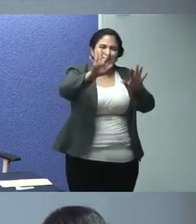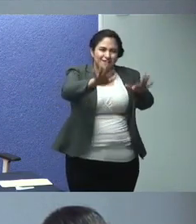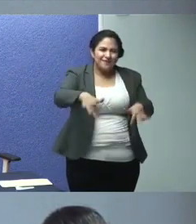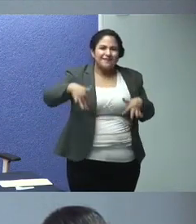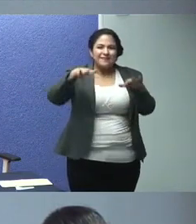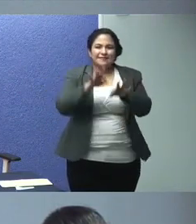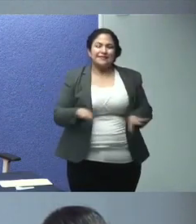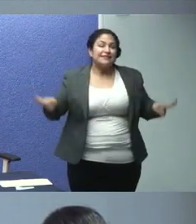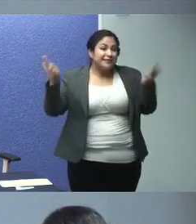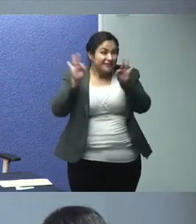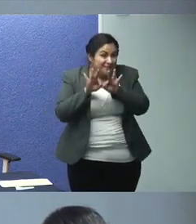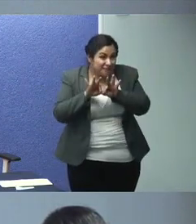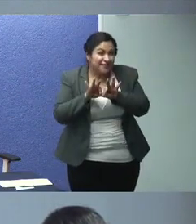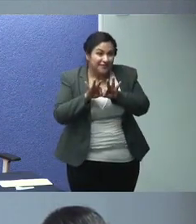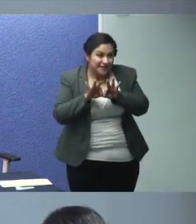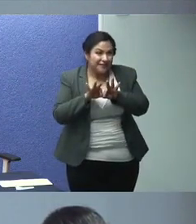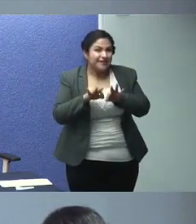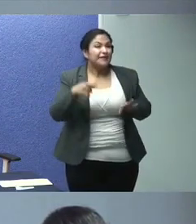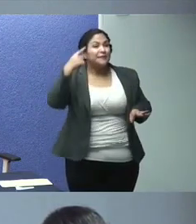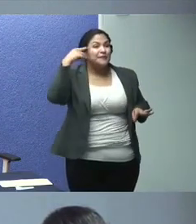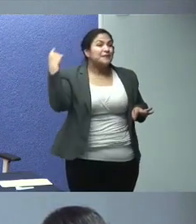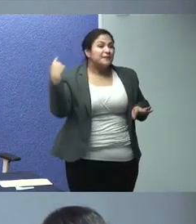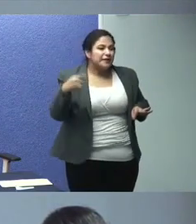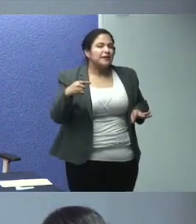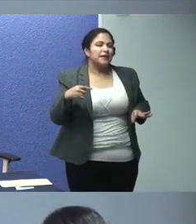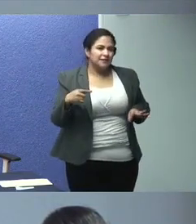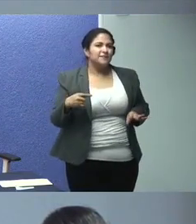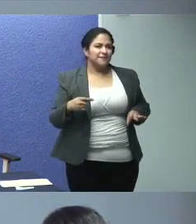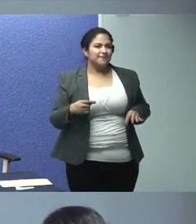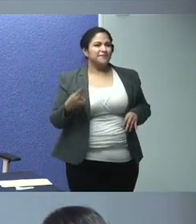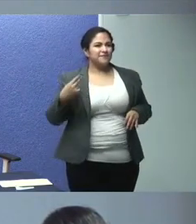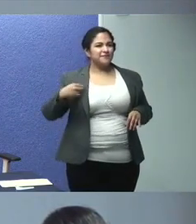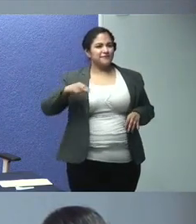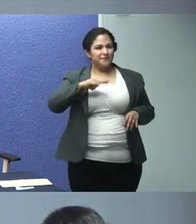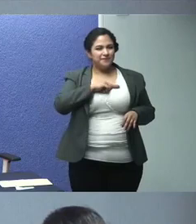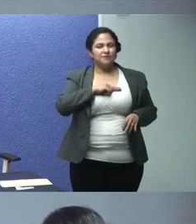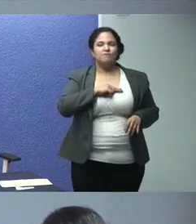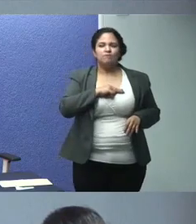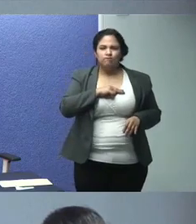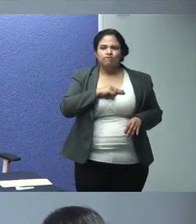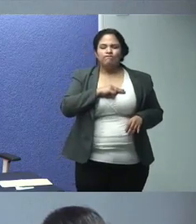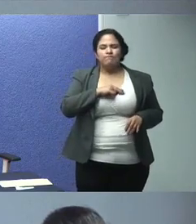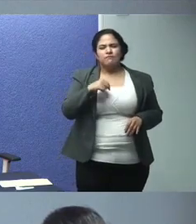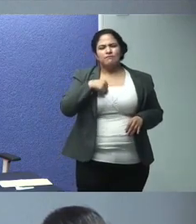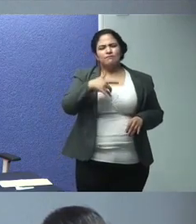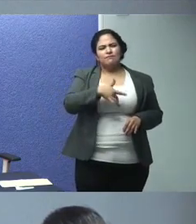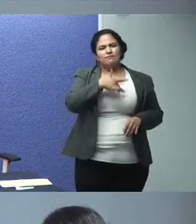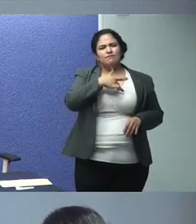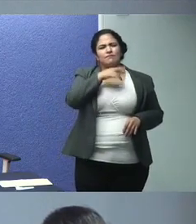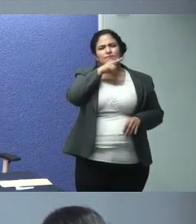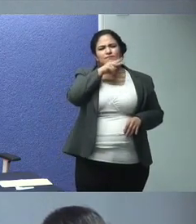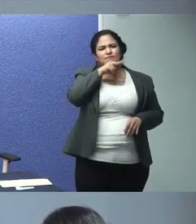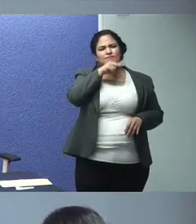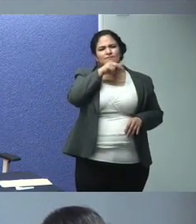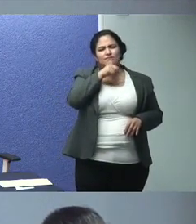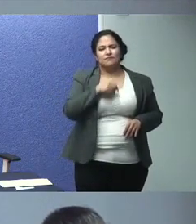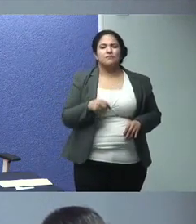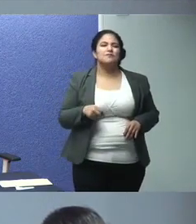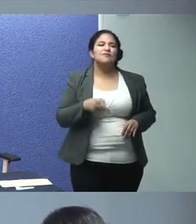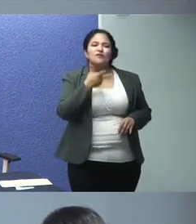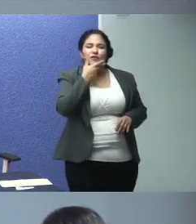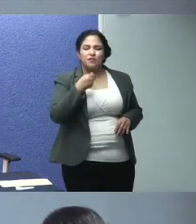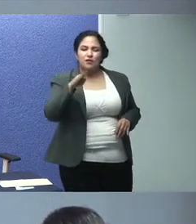complejidad, de profundidad, para que sí podamos enarbolar. A mí me preocupa mucho cuando Butler de repente